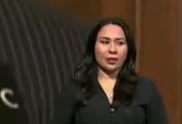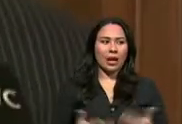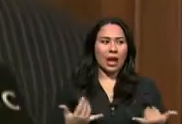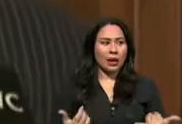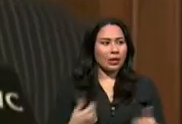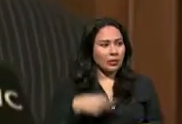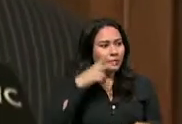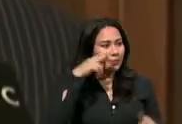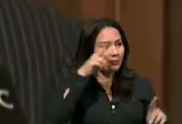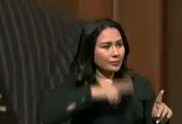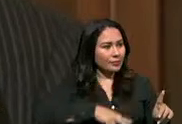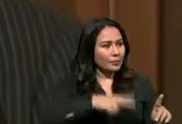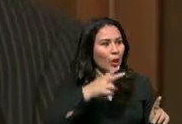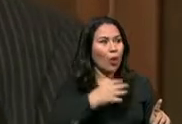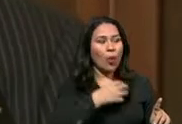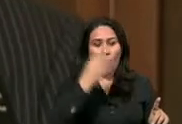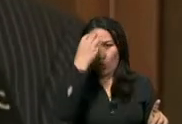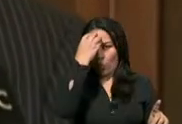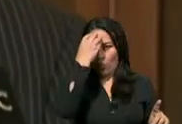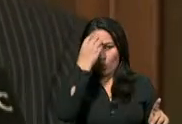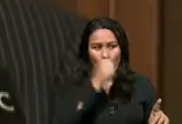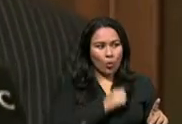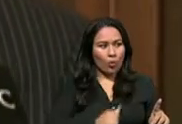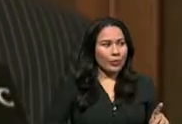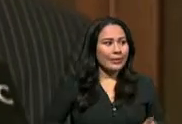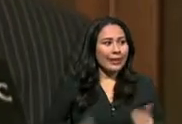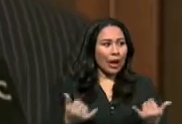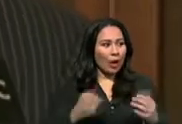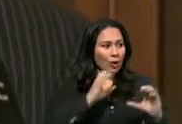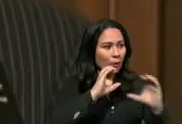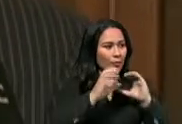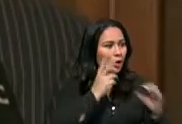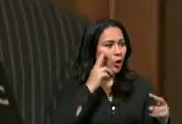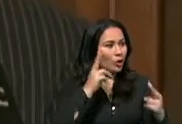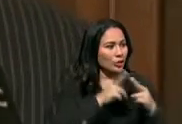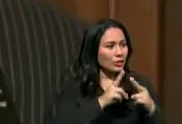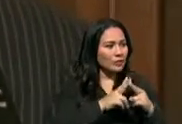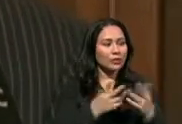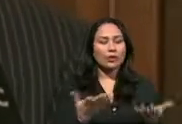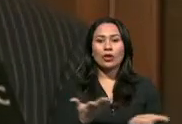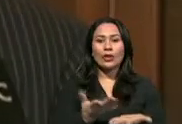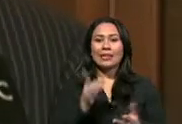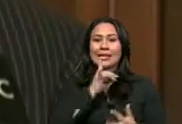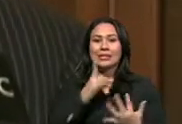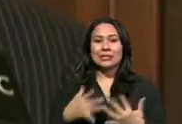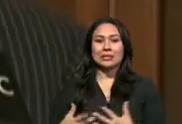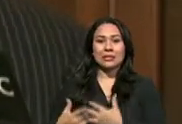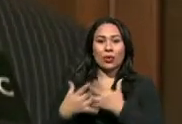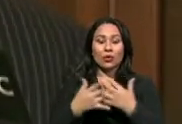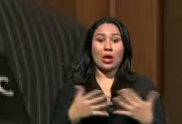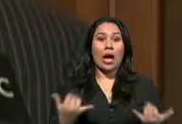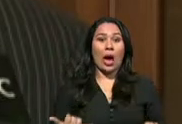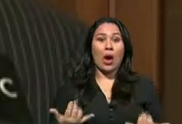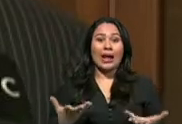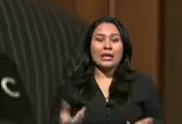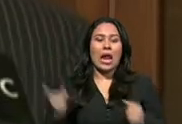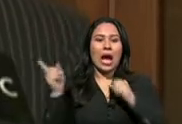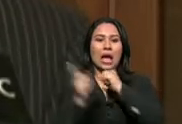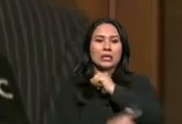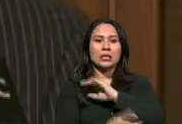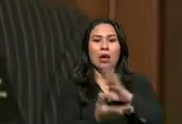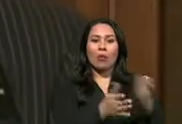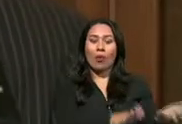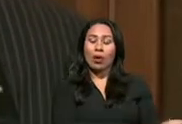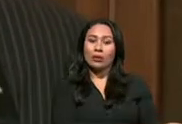del Reino Unido. En segundo lugar, va a haber un pronunciamiento de Estados Unidos, cuando Estados Unidos tiene precisamente la pena de muerte. Y cuando